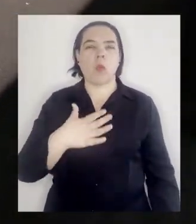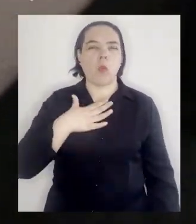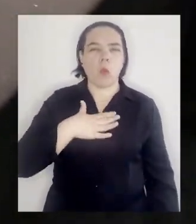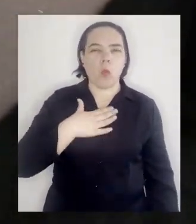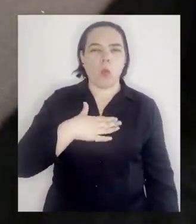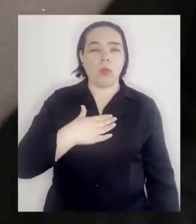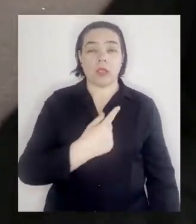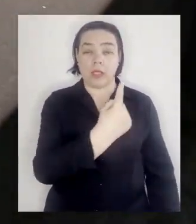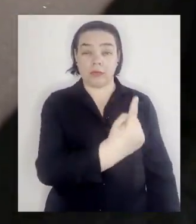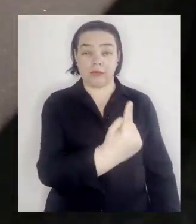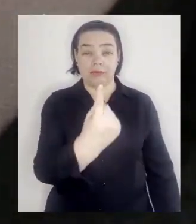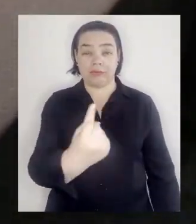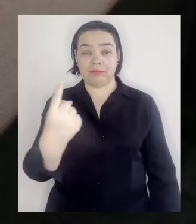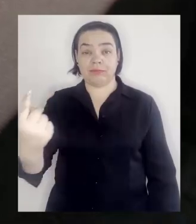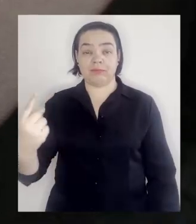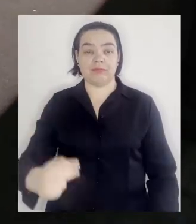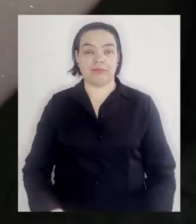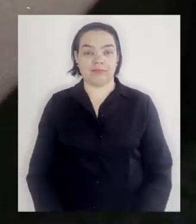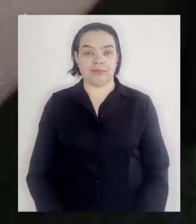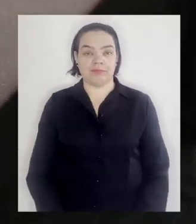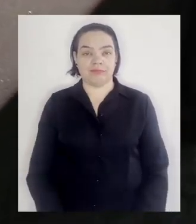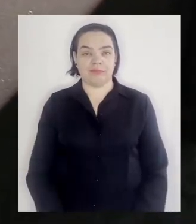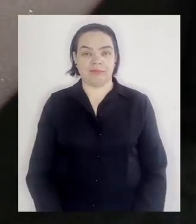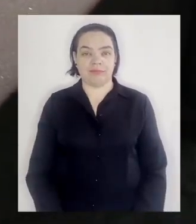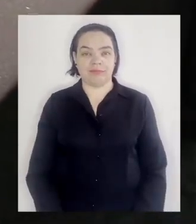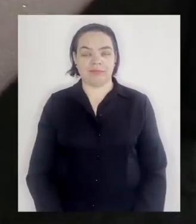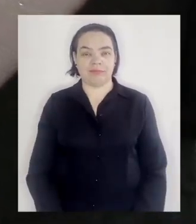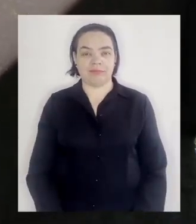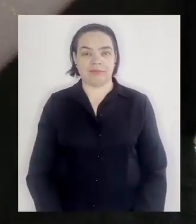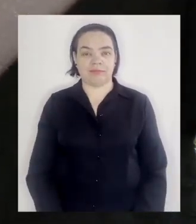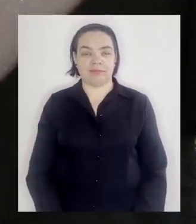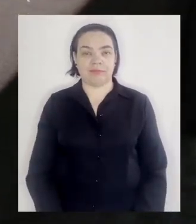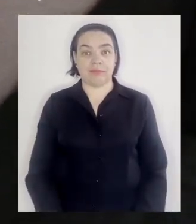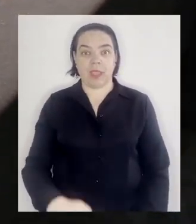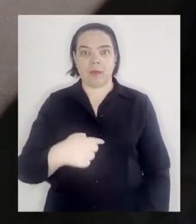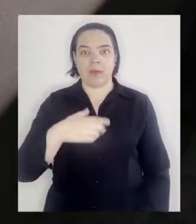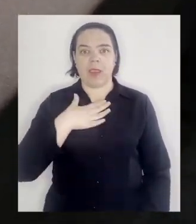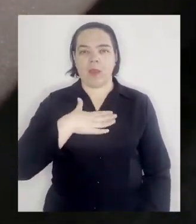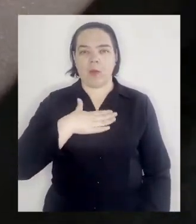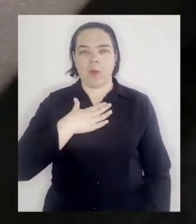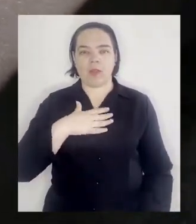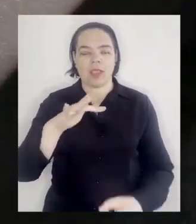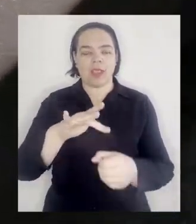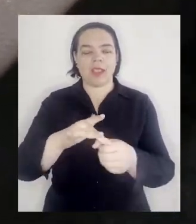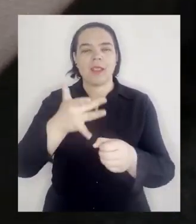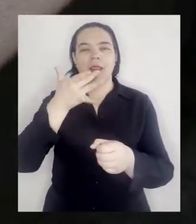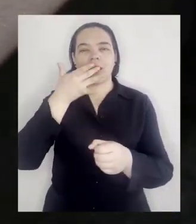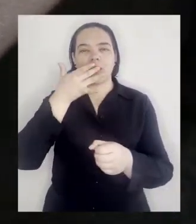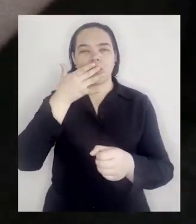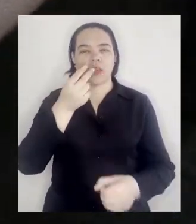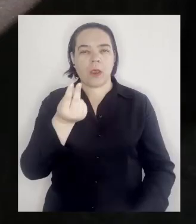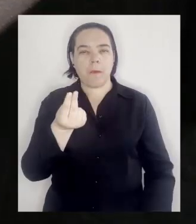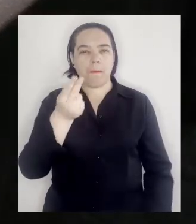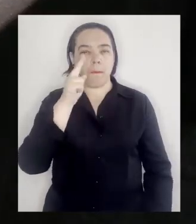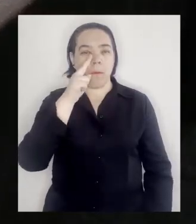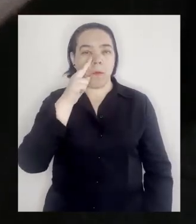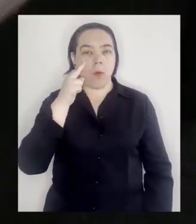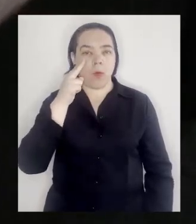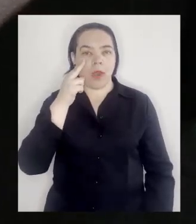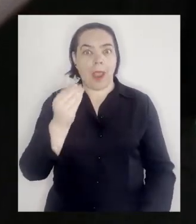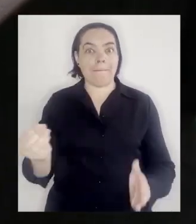del gusto de cada uno. A mí igual me gusta, como te digo, la mermelada de mora y más esto con